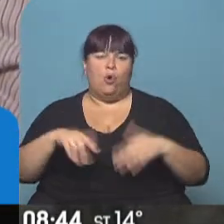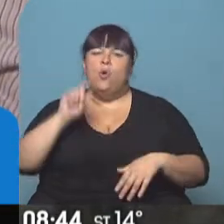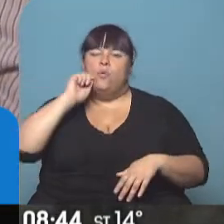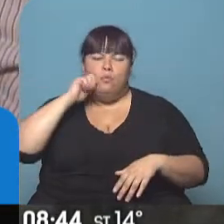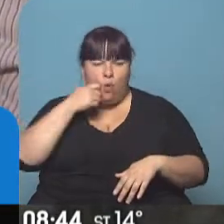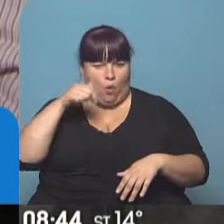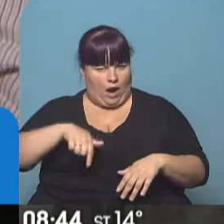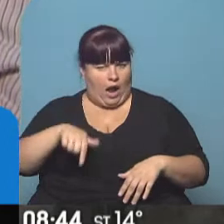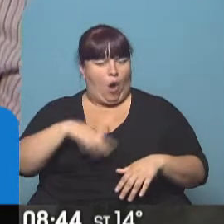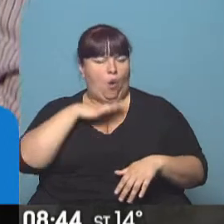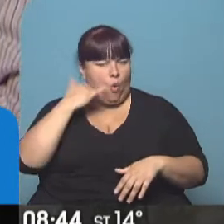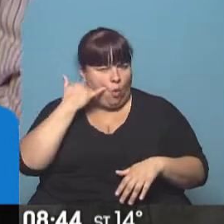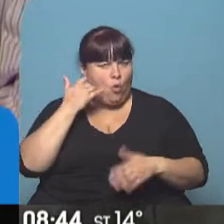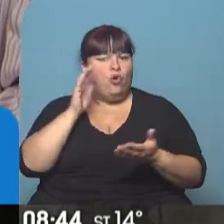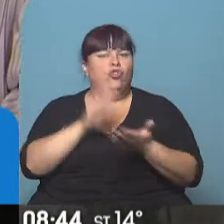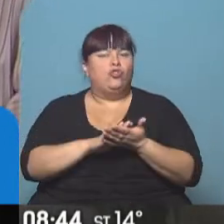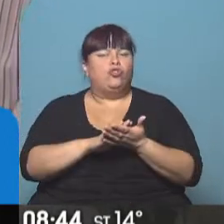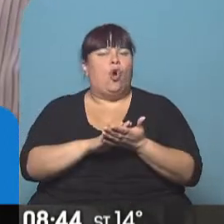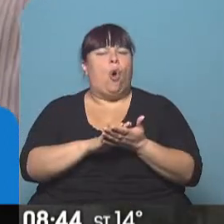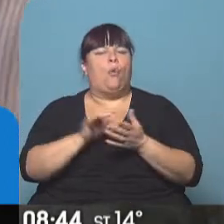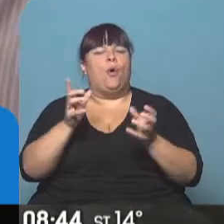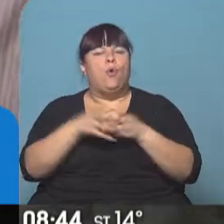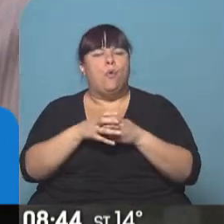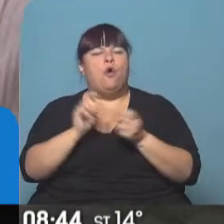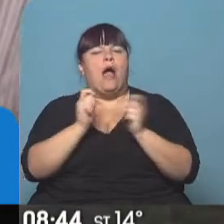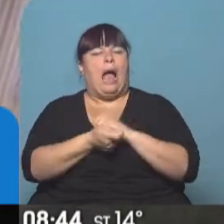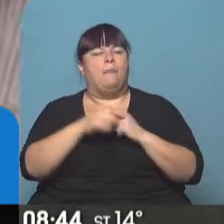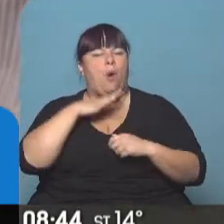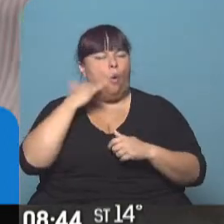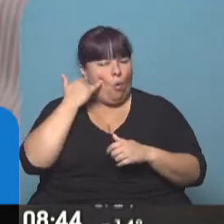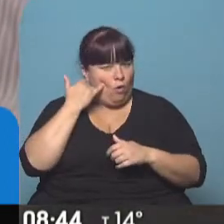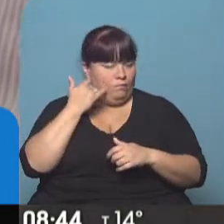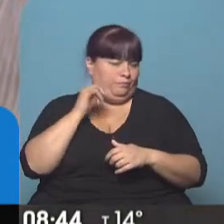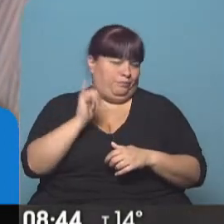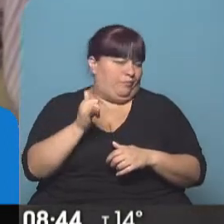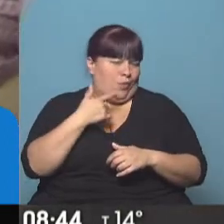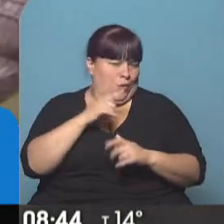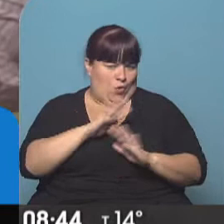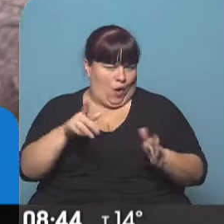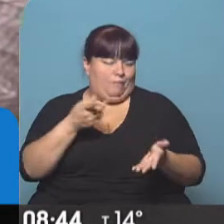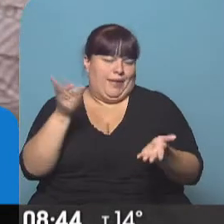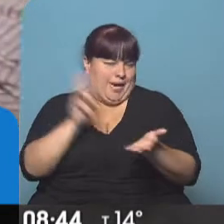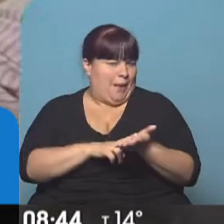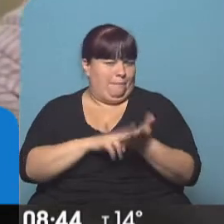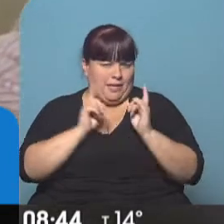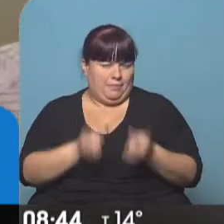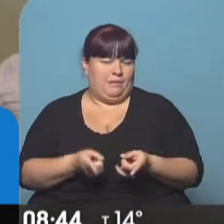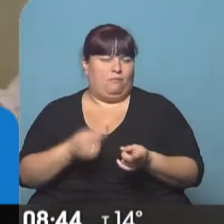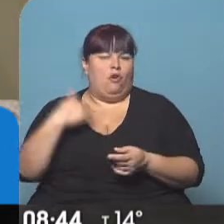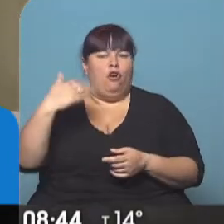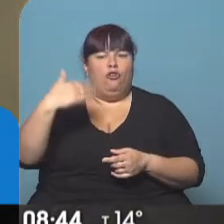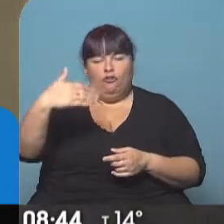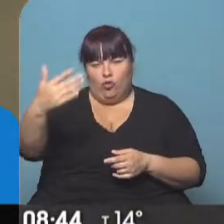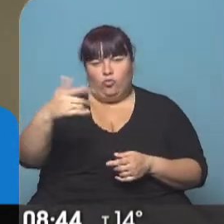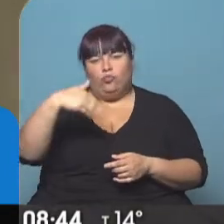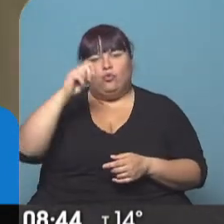acá en jujuy con respecto al frente cambia jujuy y no hay duda que eso ratifica el rumbo que